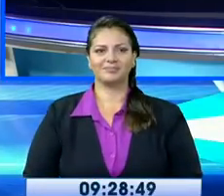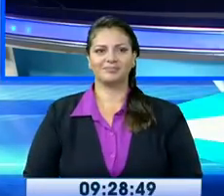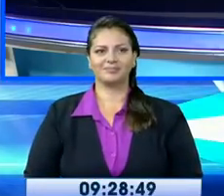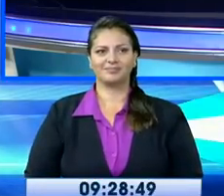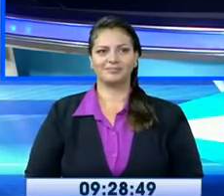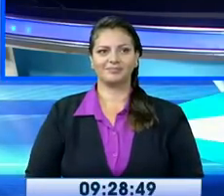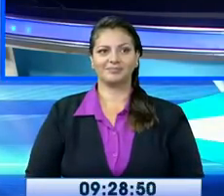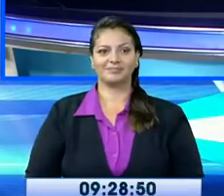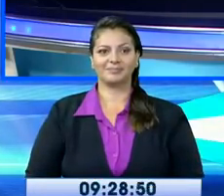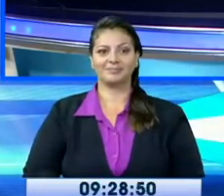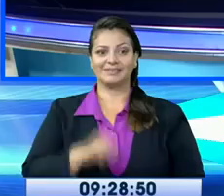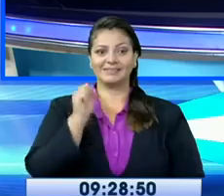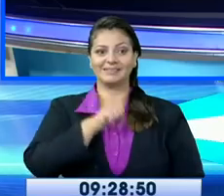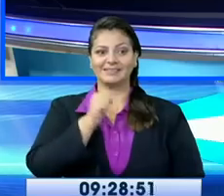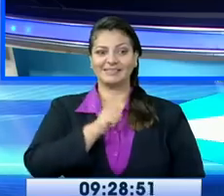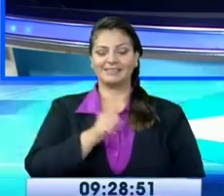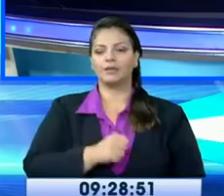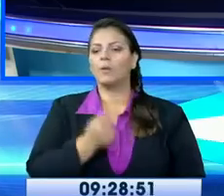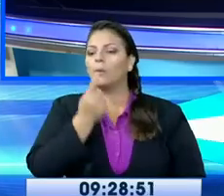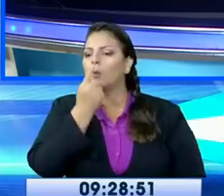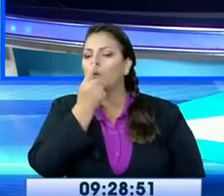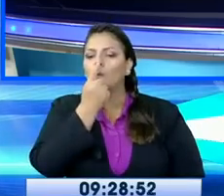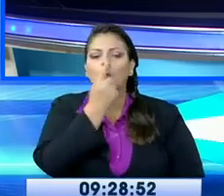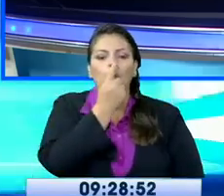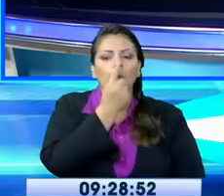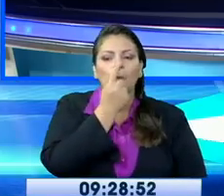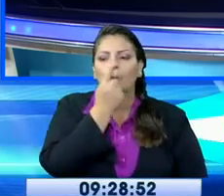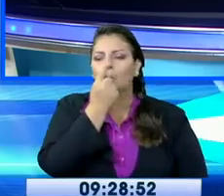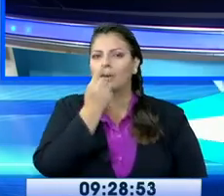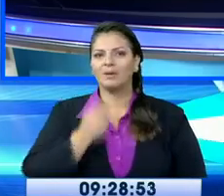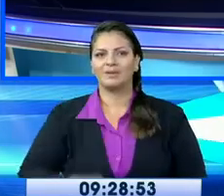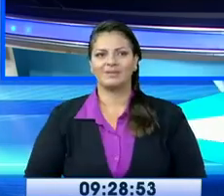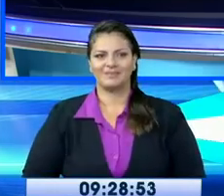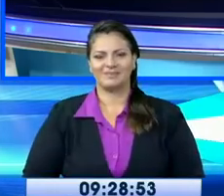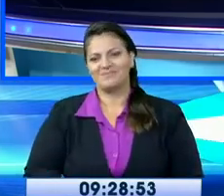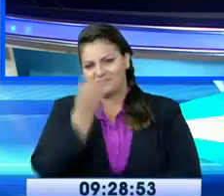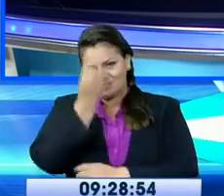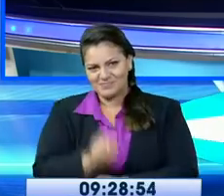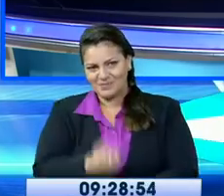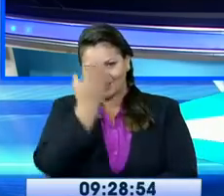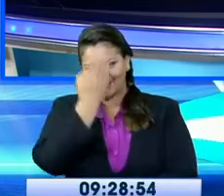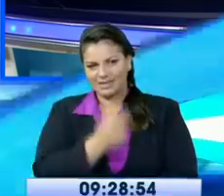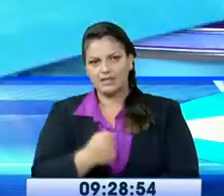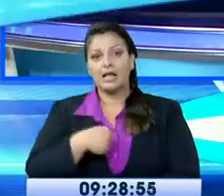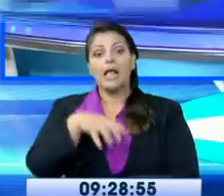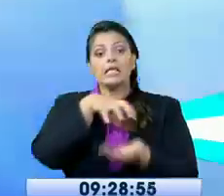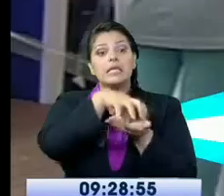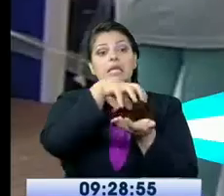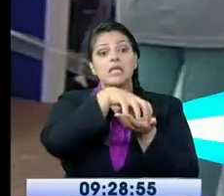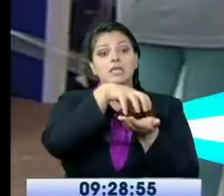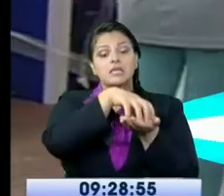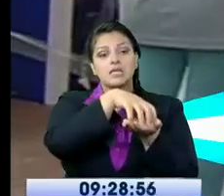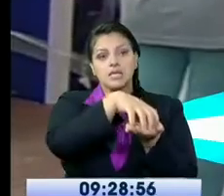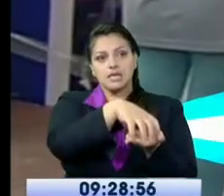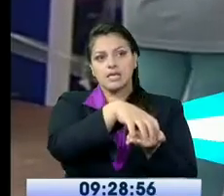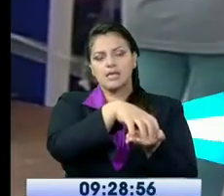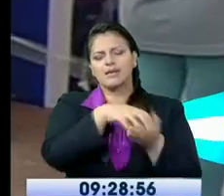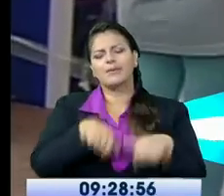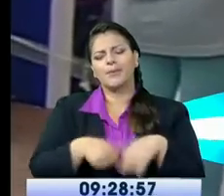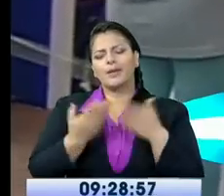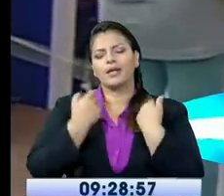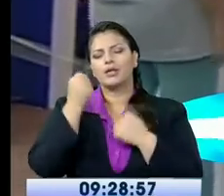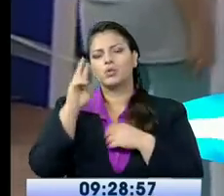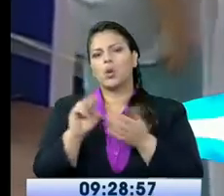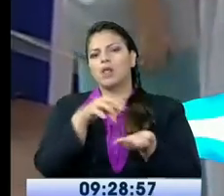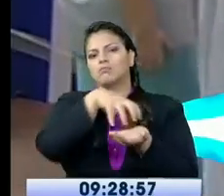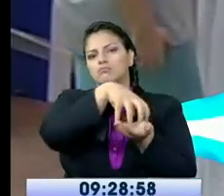El apetito y también la curiosidad, Hugo, y los buenos días para quienes recién se suman a nuestra sintonía. Yo me encuentro acá al sur de Guayaquil. Estoy en esta feria de emprendimientos